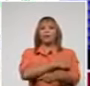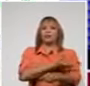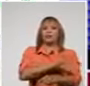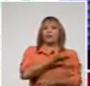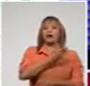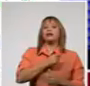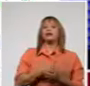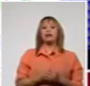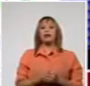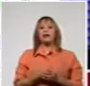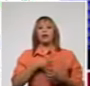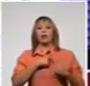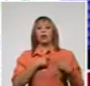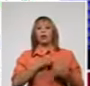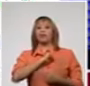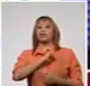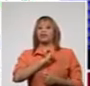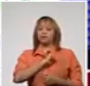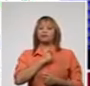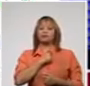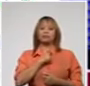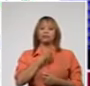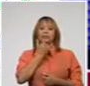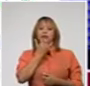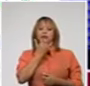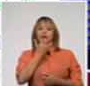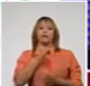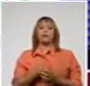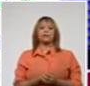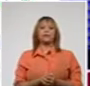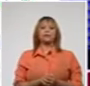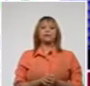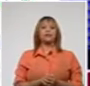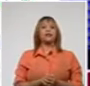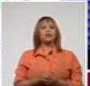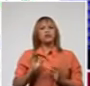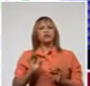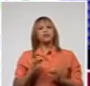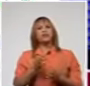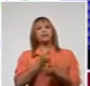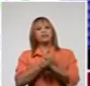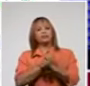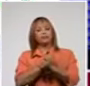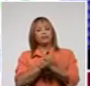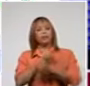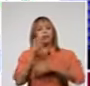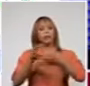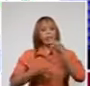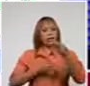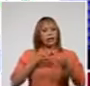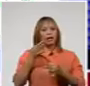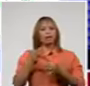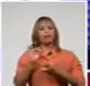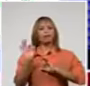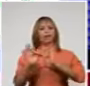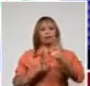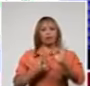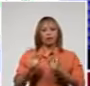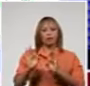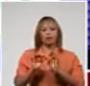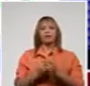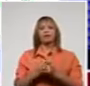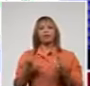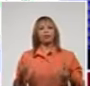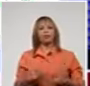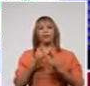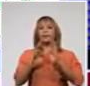corazón. Por eso es el mayor riesgo que nosotros siempre alertamos en nuestras intervenciones en la conferencia de prensa sobre la necesidad de cumplir las medidas